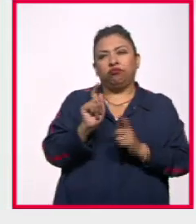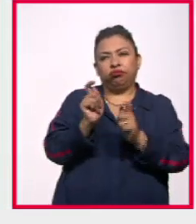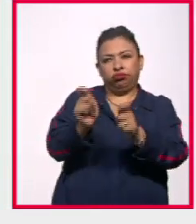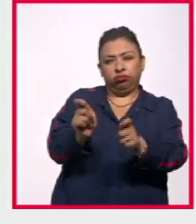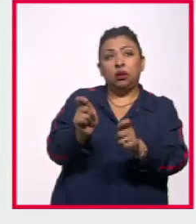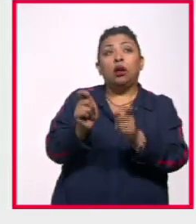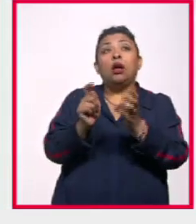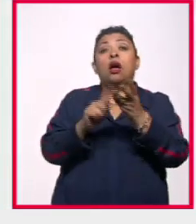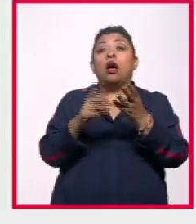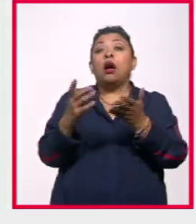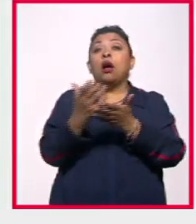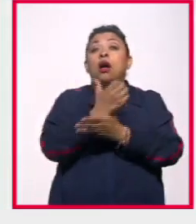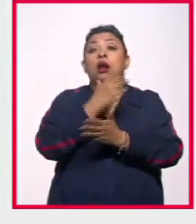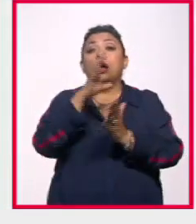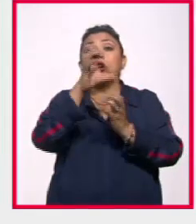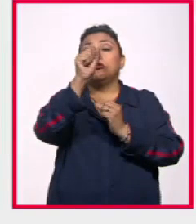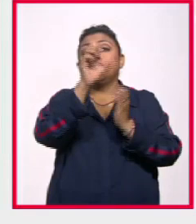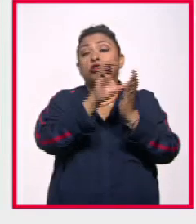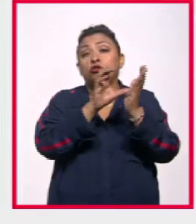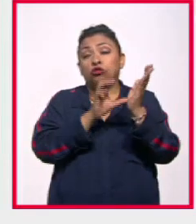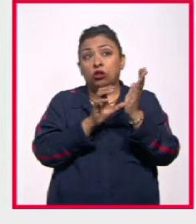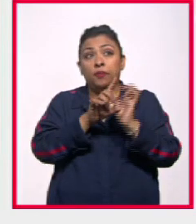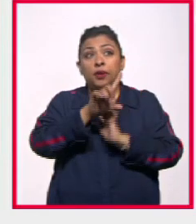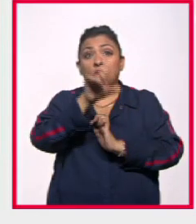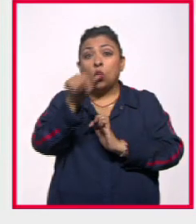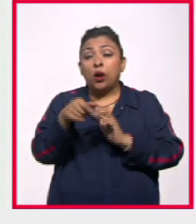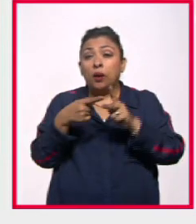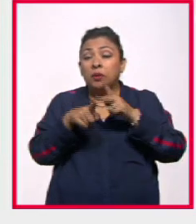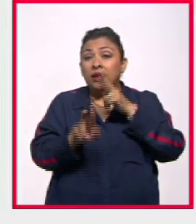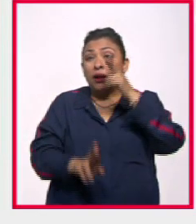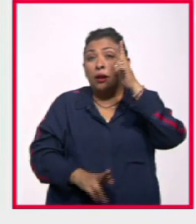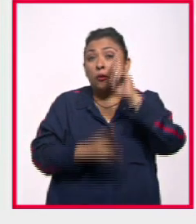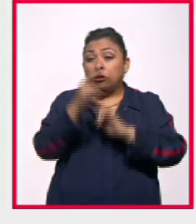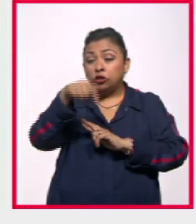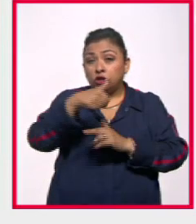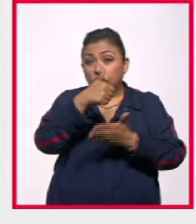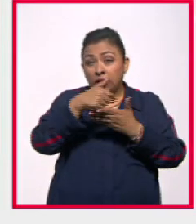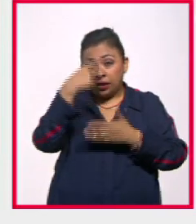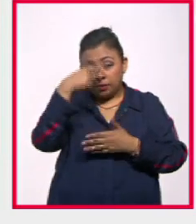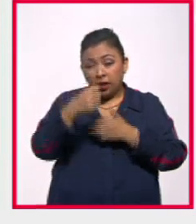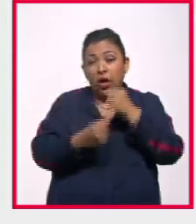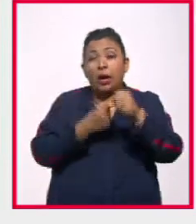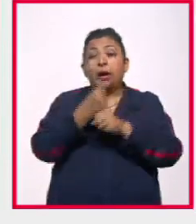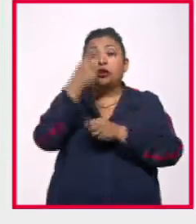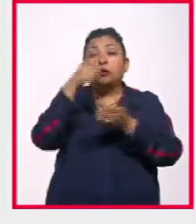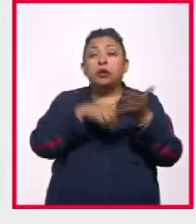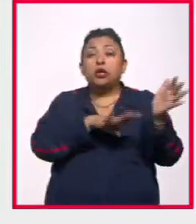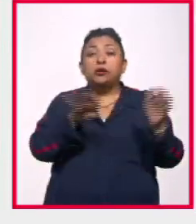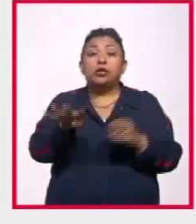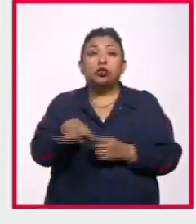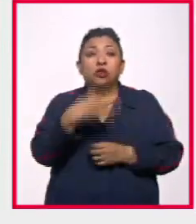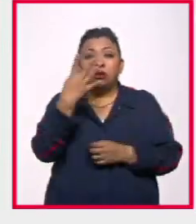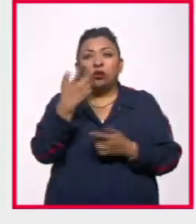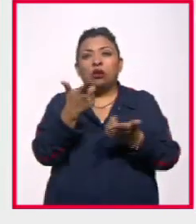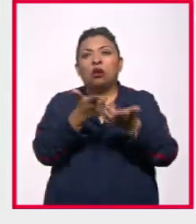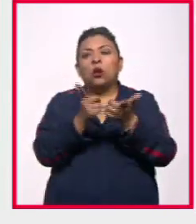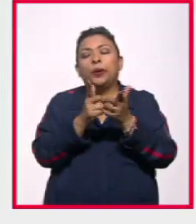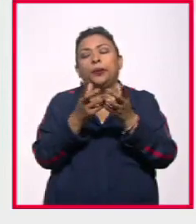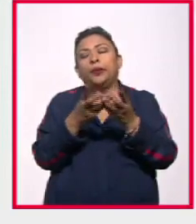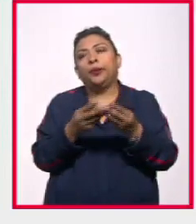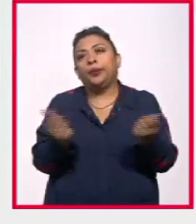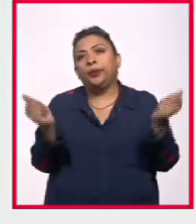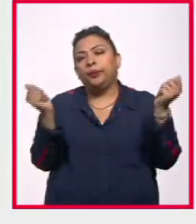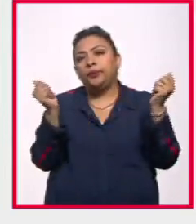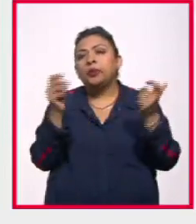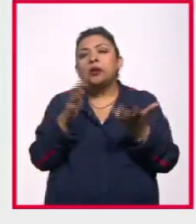triunfo constitucionalista. Y cuando llegó la revolución a la Ciudad de México en 1914, el grupo se disolvió.